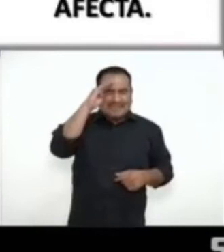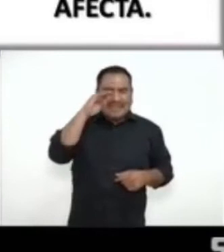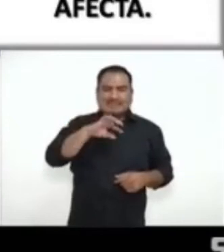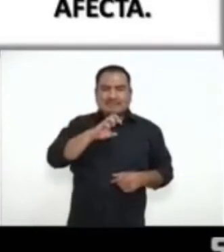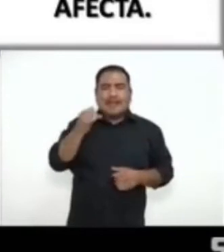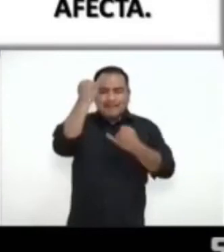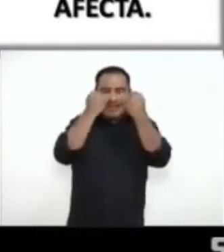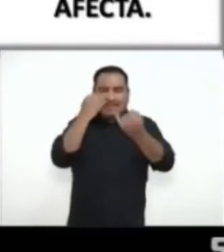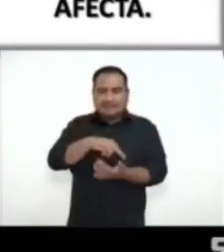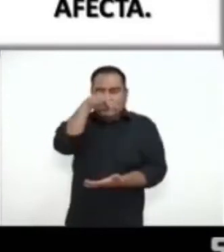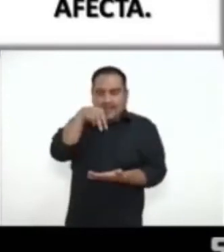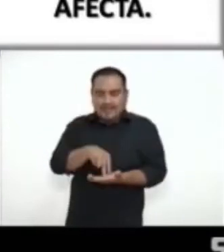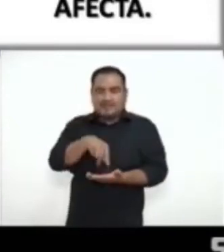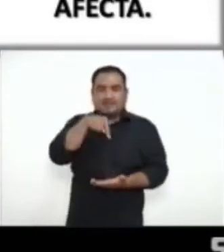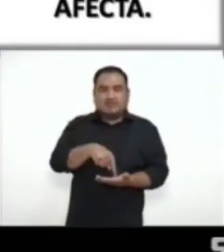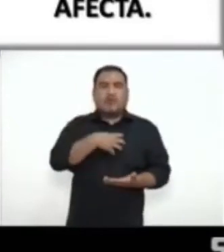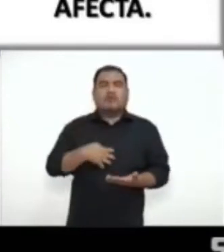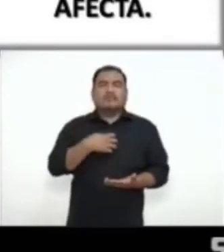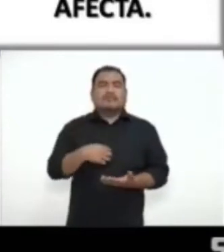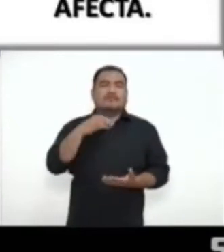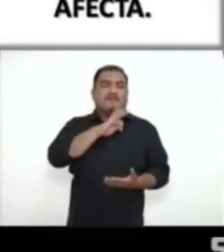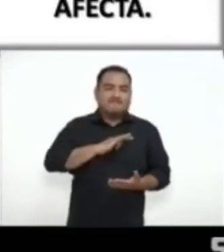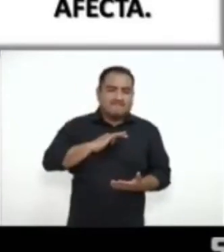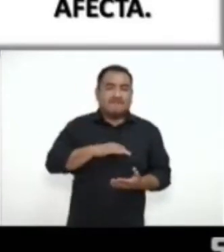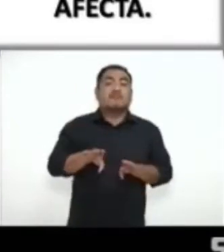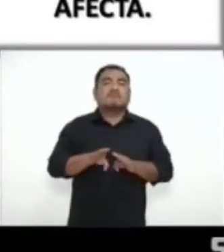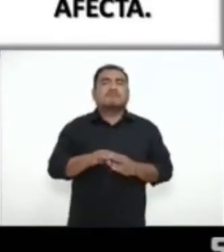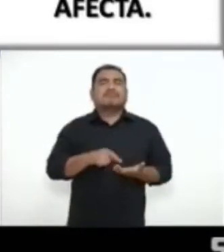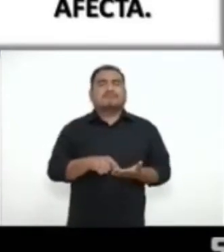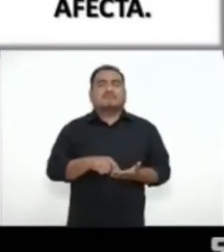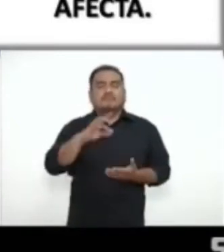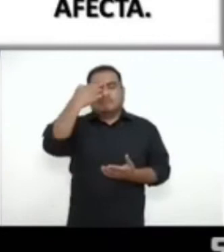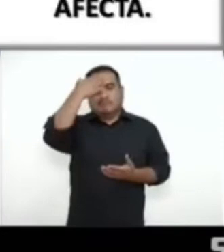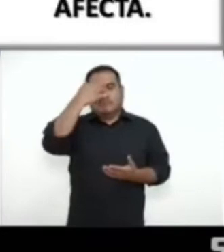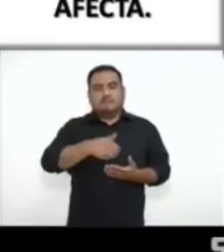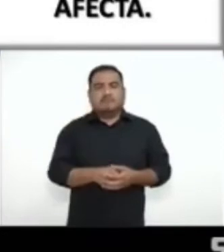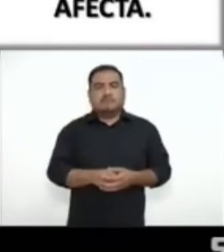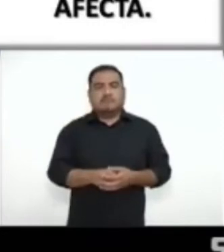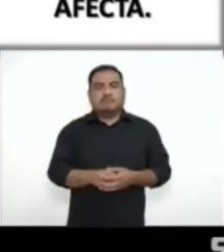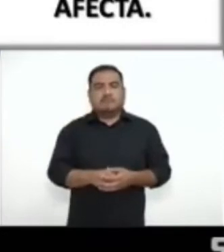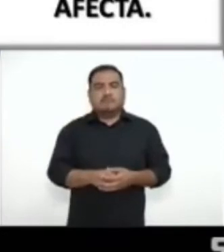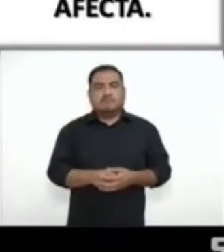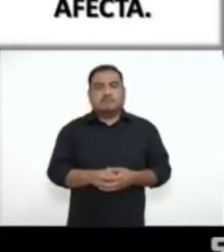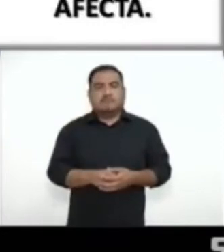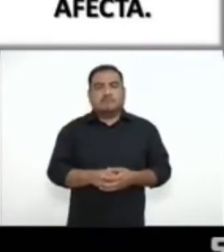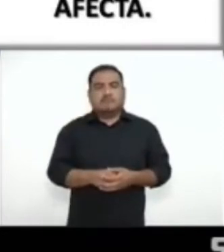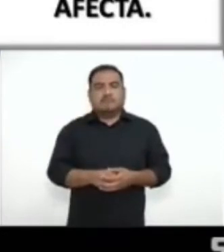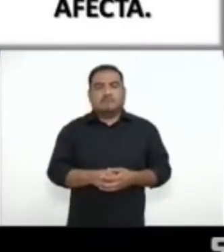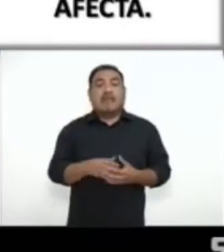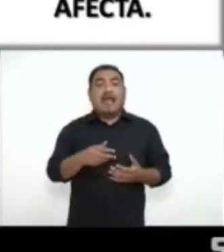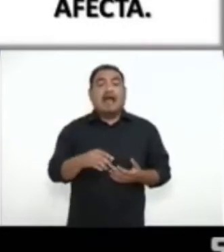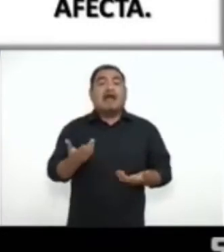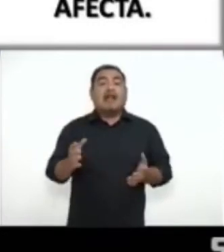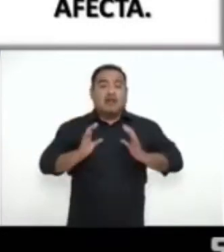ese momento de contento, de feliz. Y ahora quiero que se ponga en contacto con su